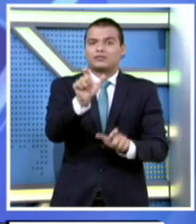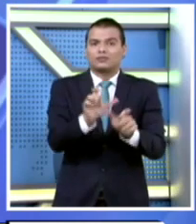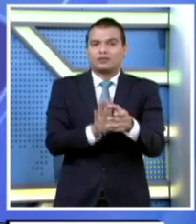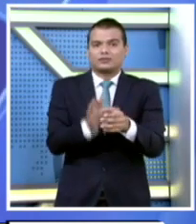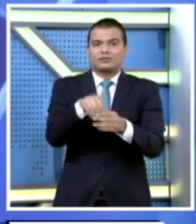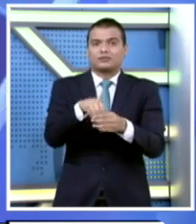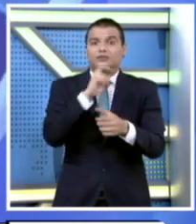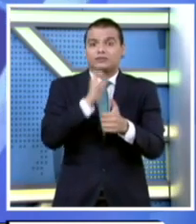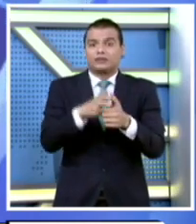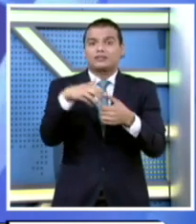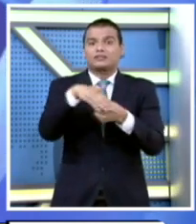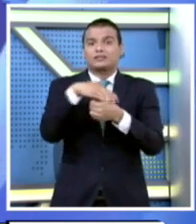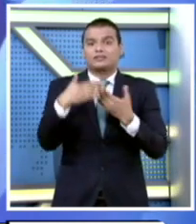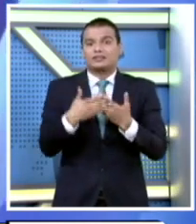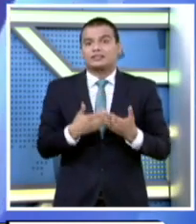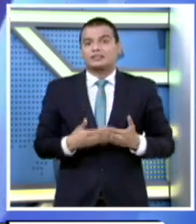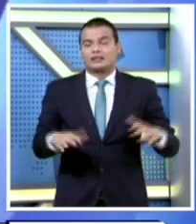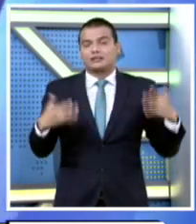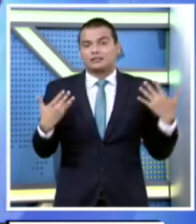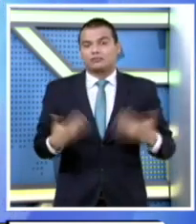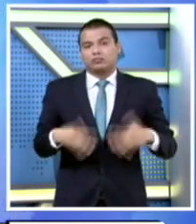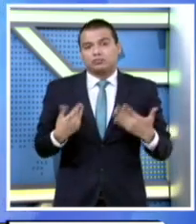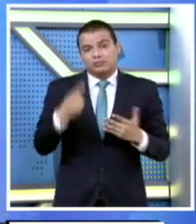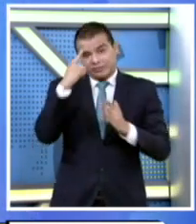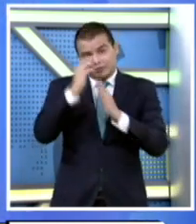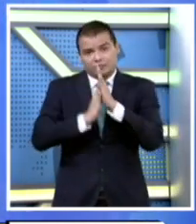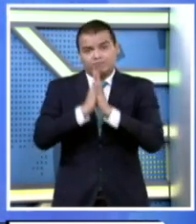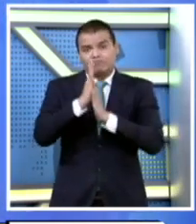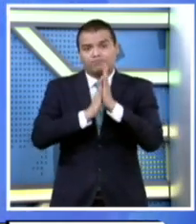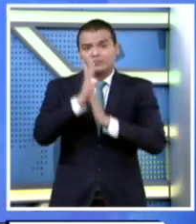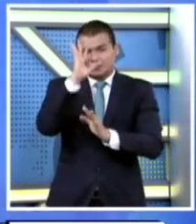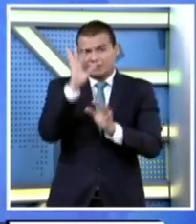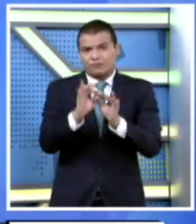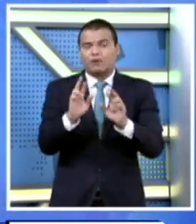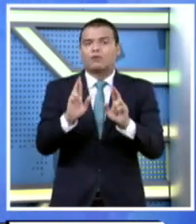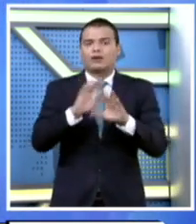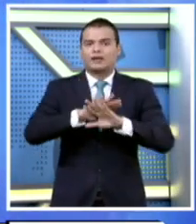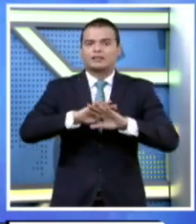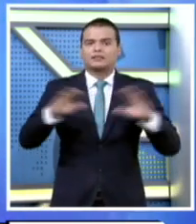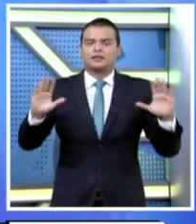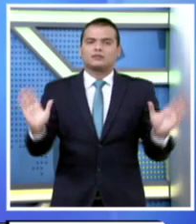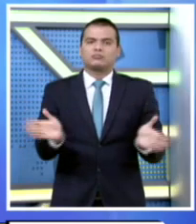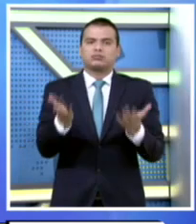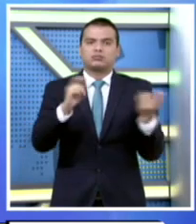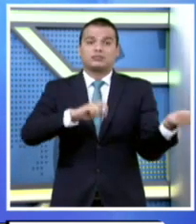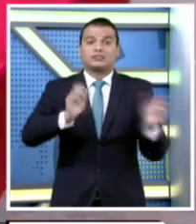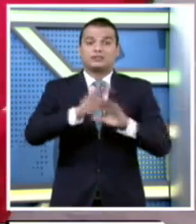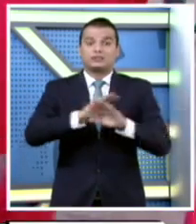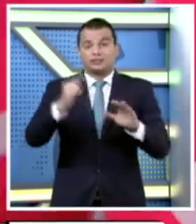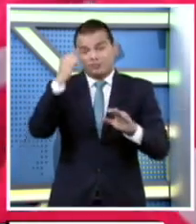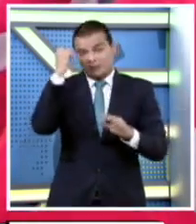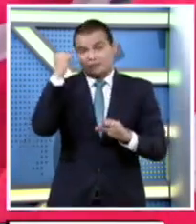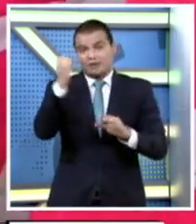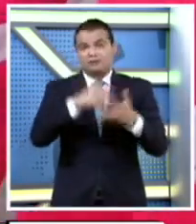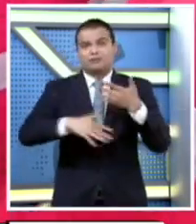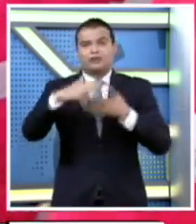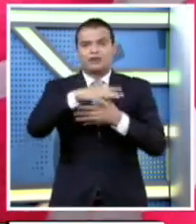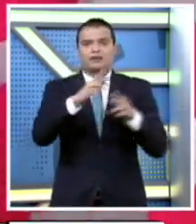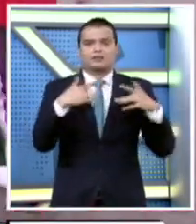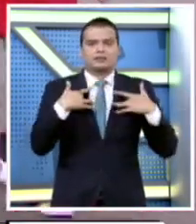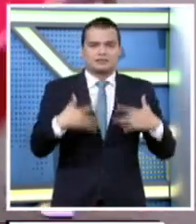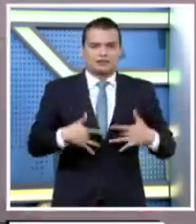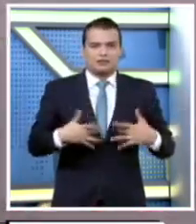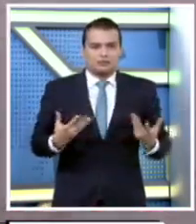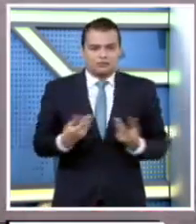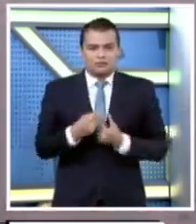momentos difíciles, pero bueno, hay que tener mucha fe y esperar que todo sea para bien, lo primordial es la salud. A los periodistas deportivos